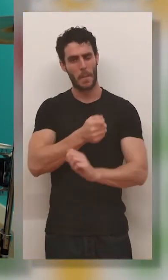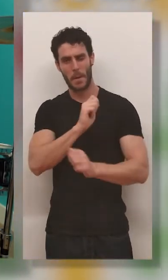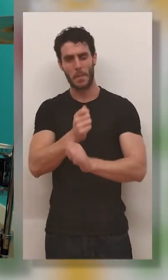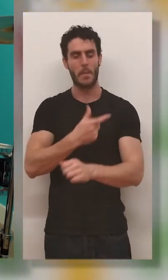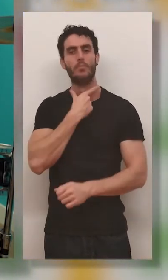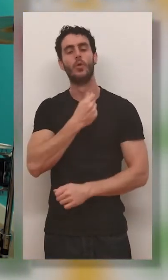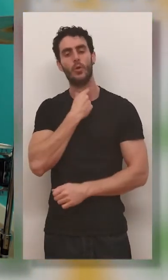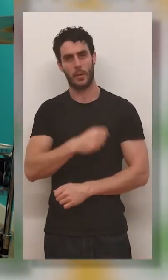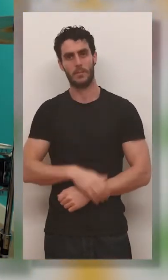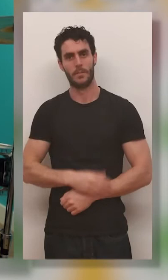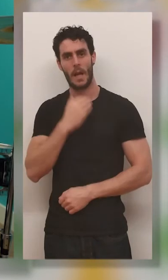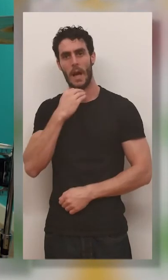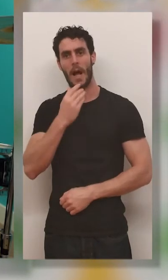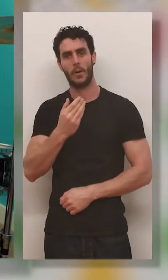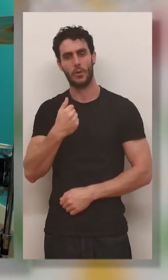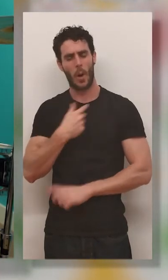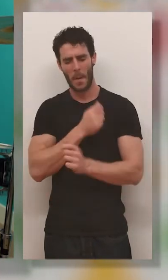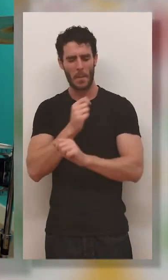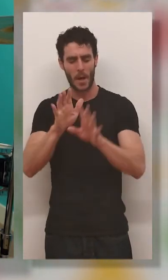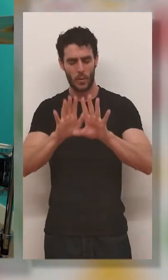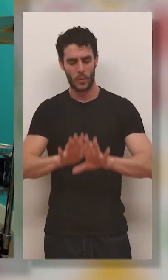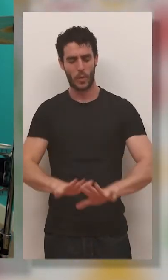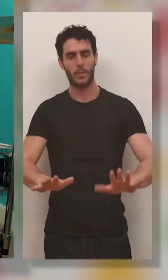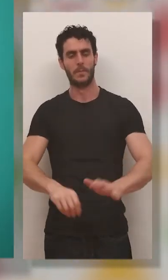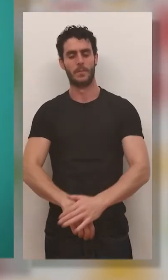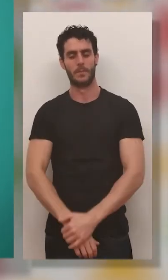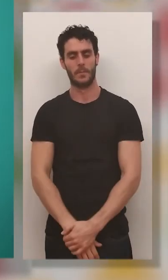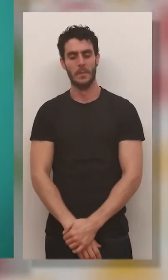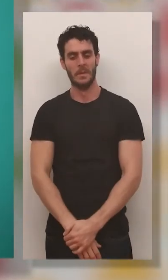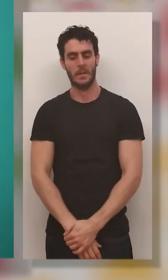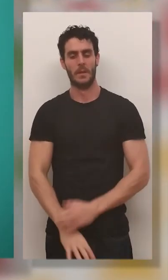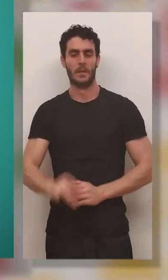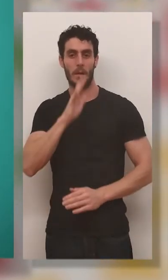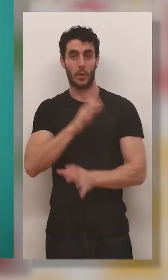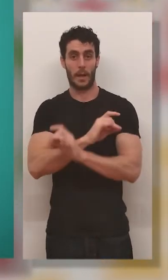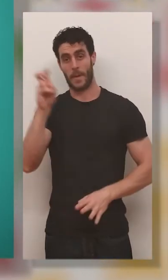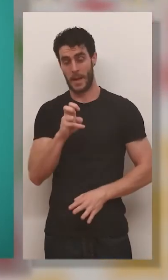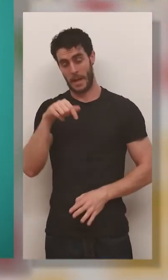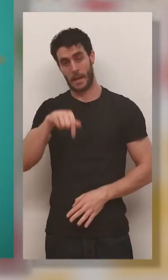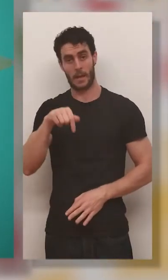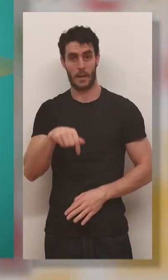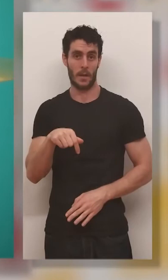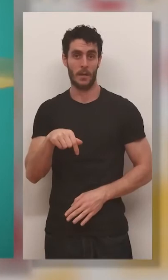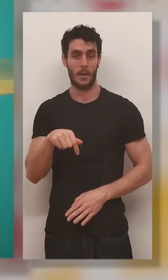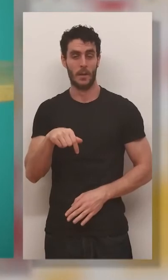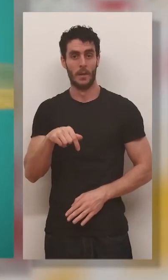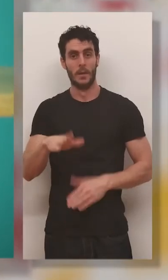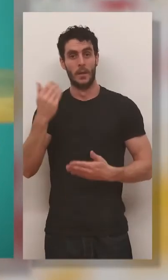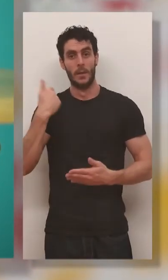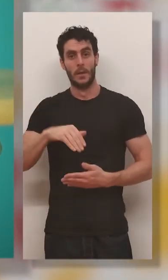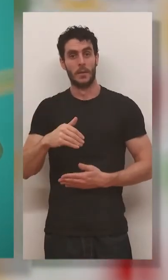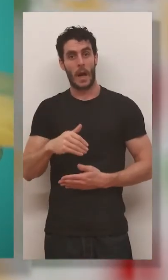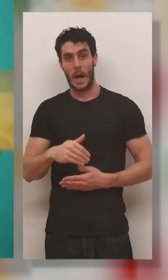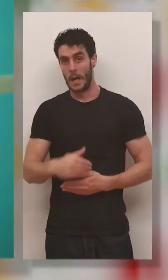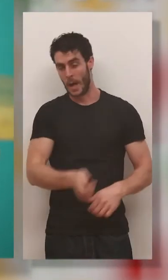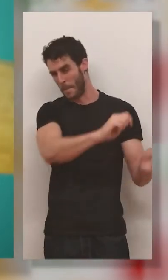batería y es algo que me relaja todos los días que vengo aquí. Sí, porque claro, no puedes venir aquí y hacer ya un break